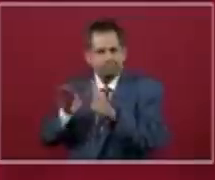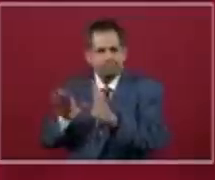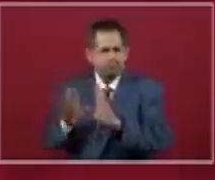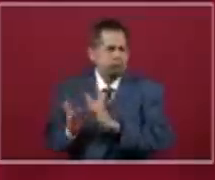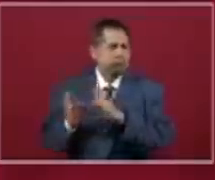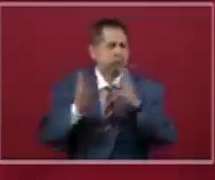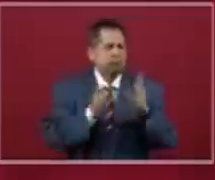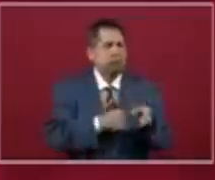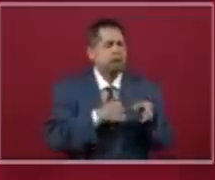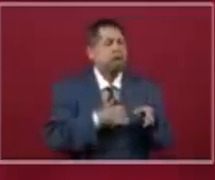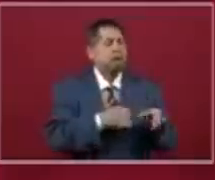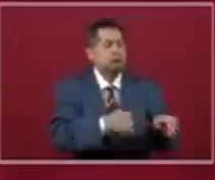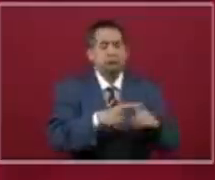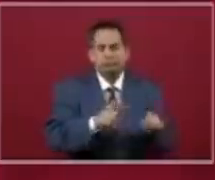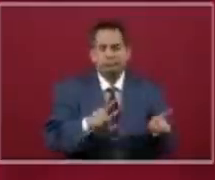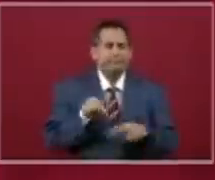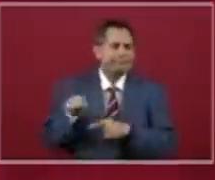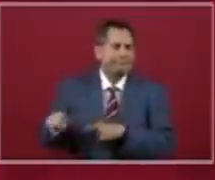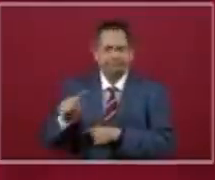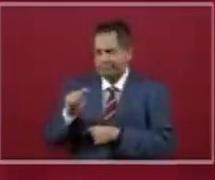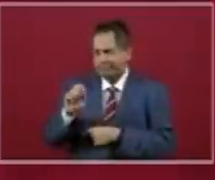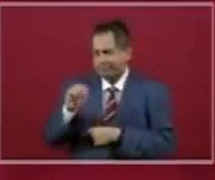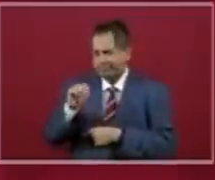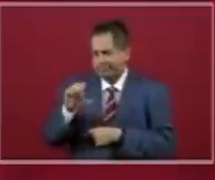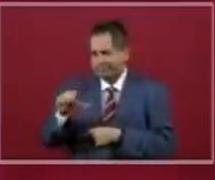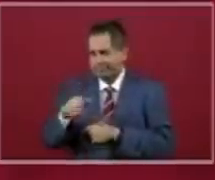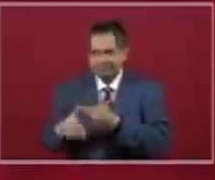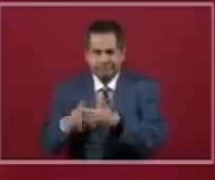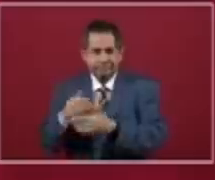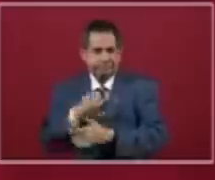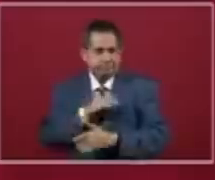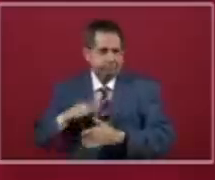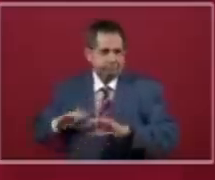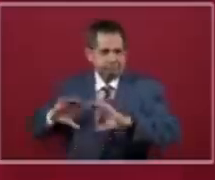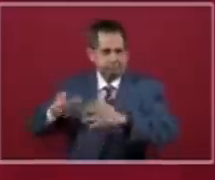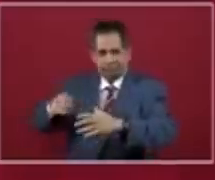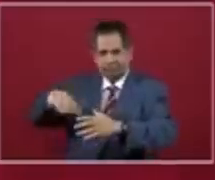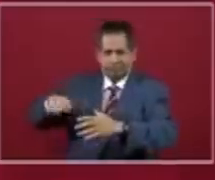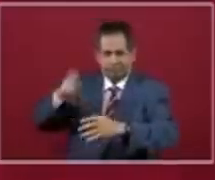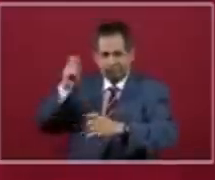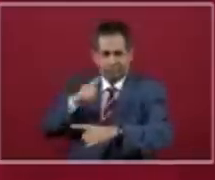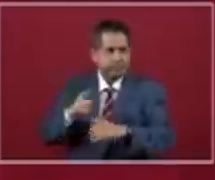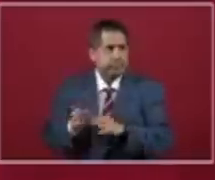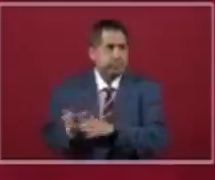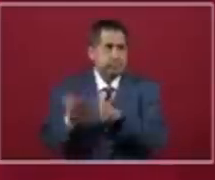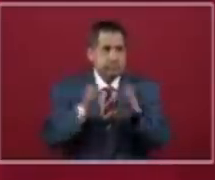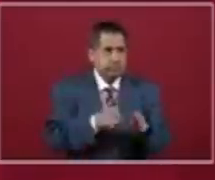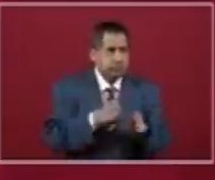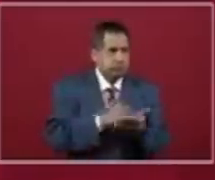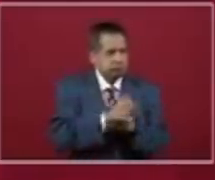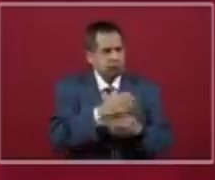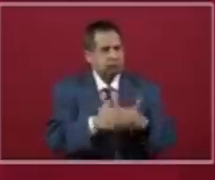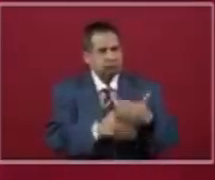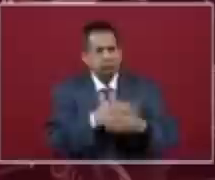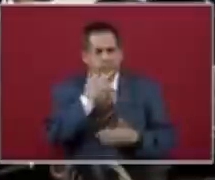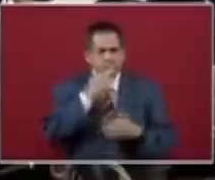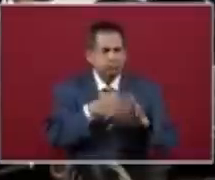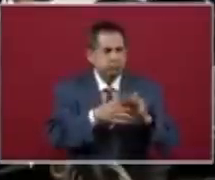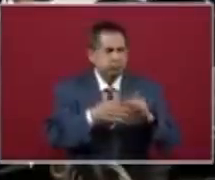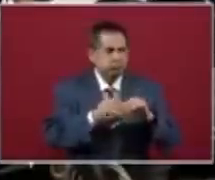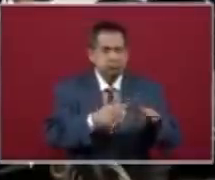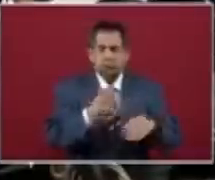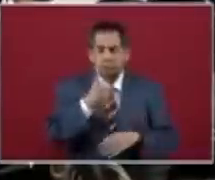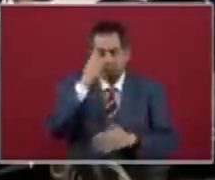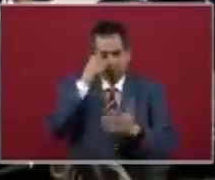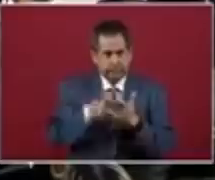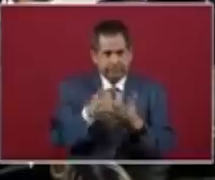ya muy compleja situación en Estados Unidos y en el Congreso. Y creo que podemos avanzar por esa vía. Lo vamos a estar informando. Creo que es